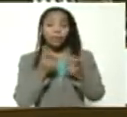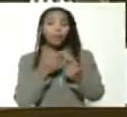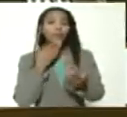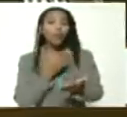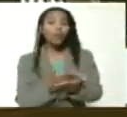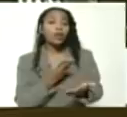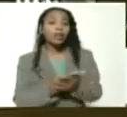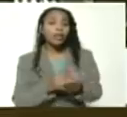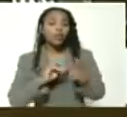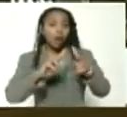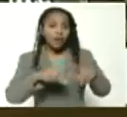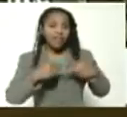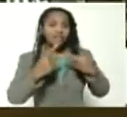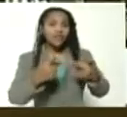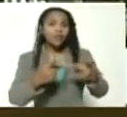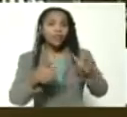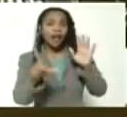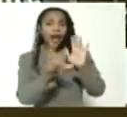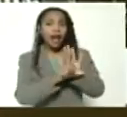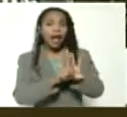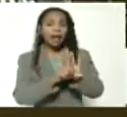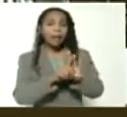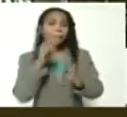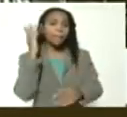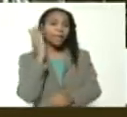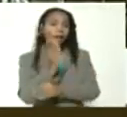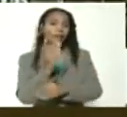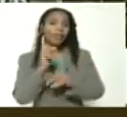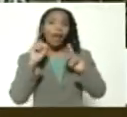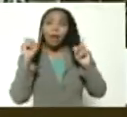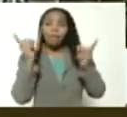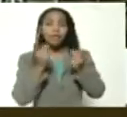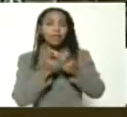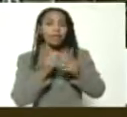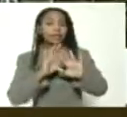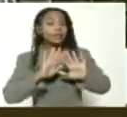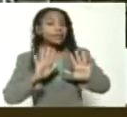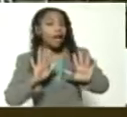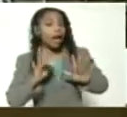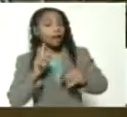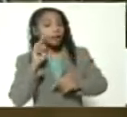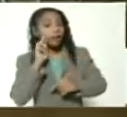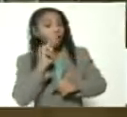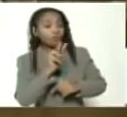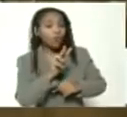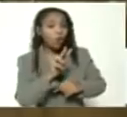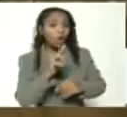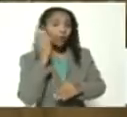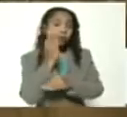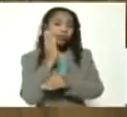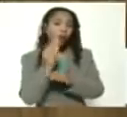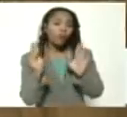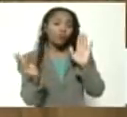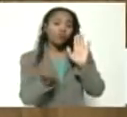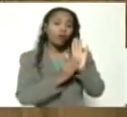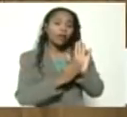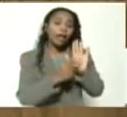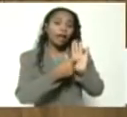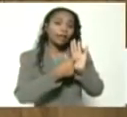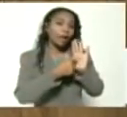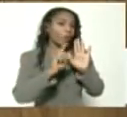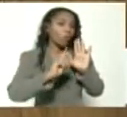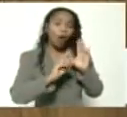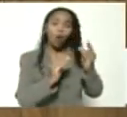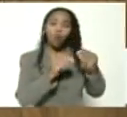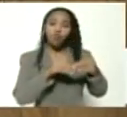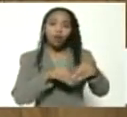una reforma de la Ley Penal del Ambiente, ya que se determinó que las sanciones tipificadas en ella no son acordes